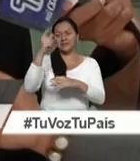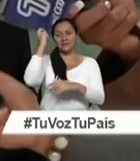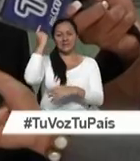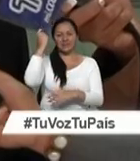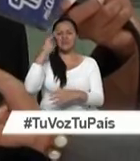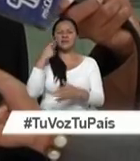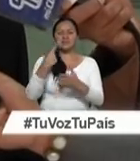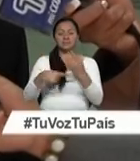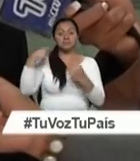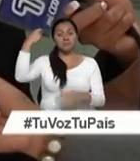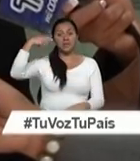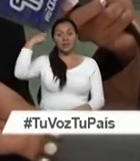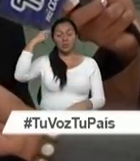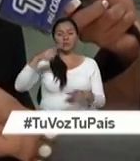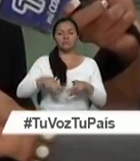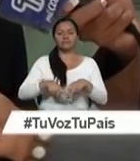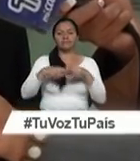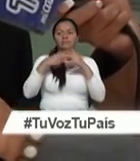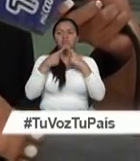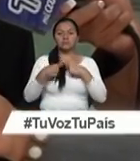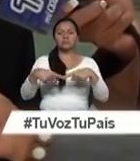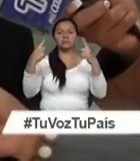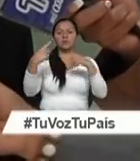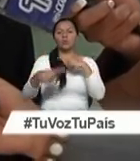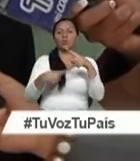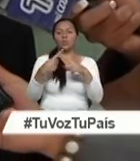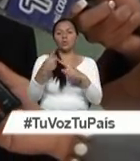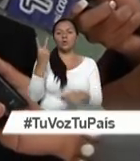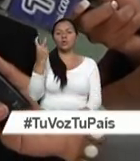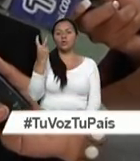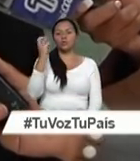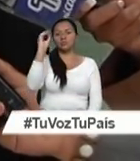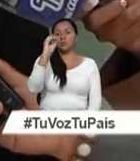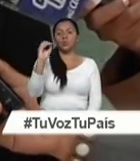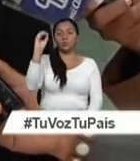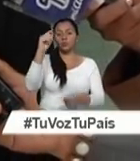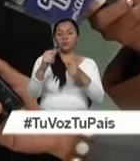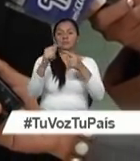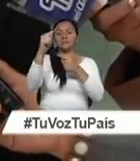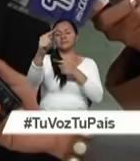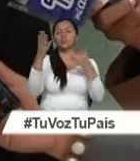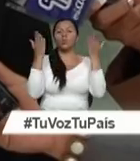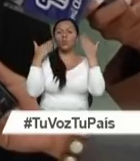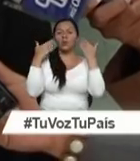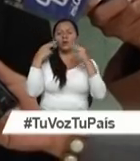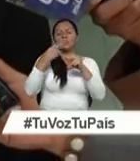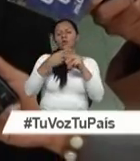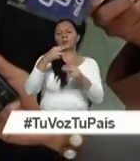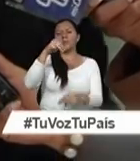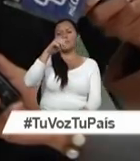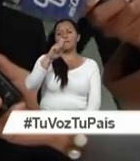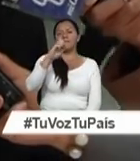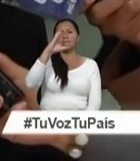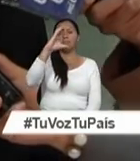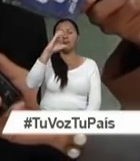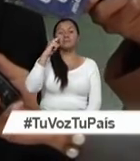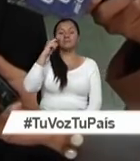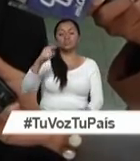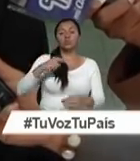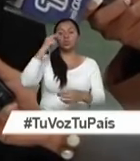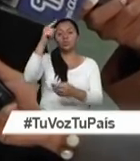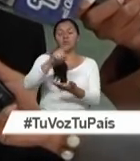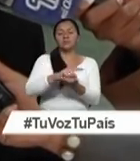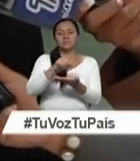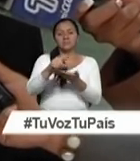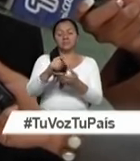La película va a ser inicialmente lanzada en el MAC en Guayaquil el día 12 de octubre, la semana próxima, y